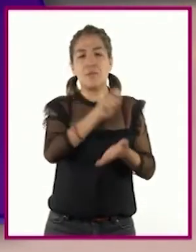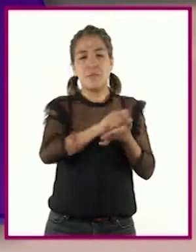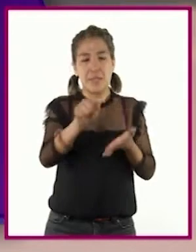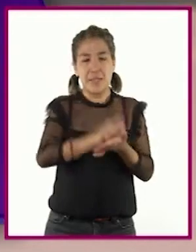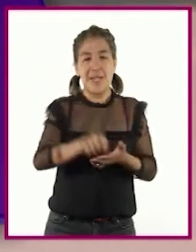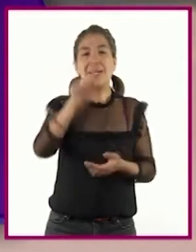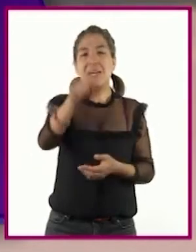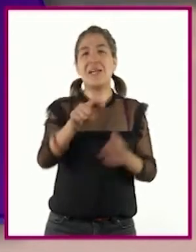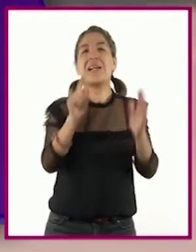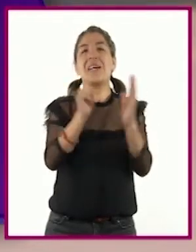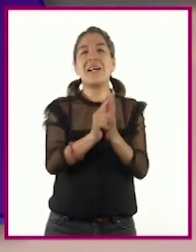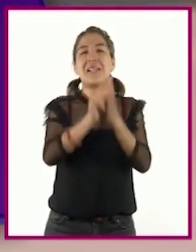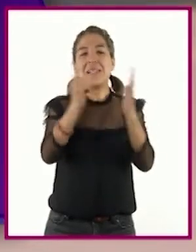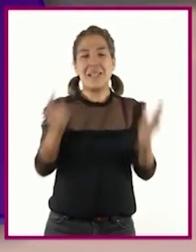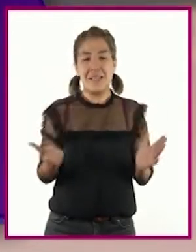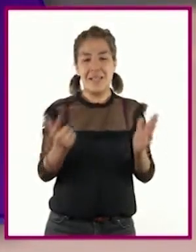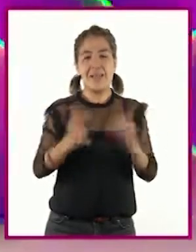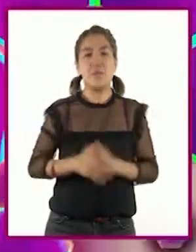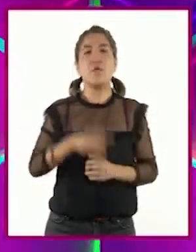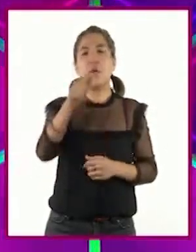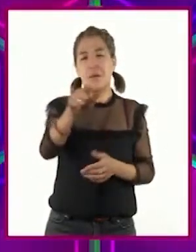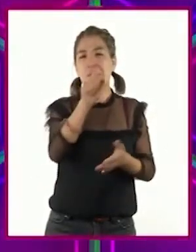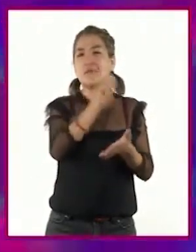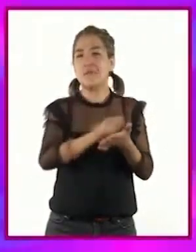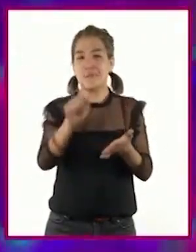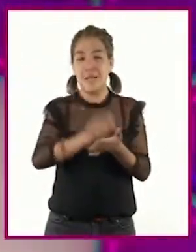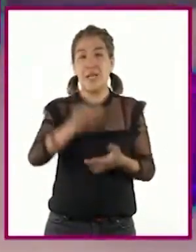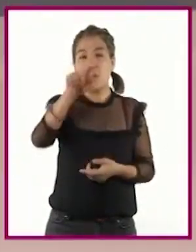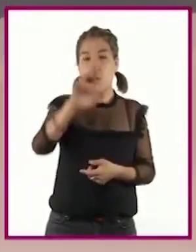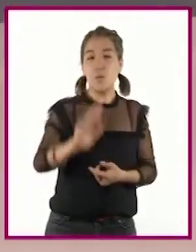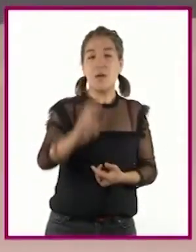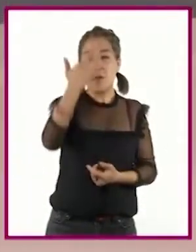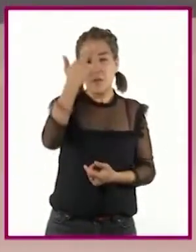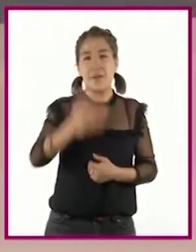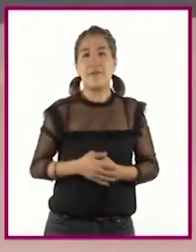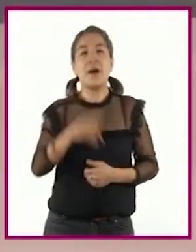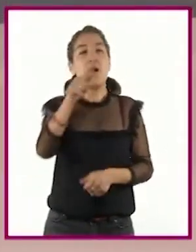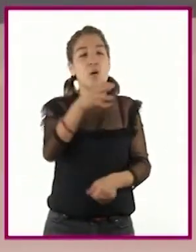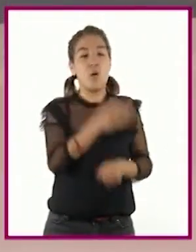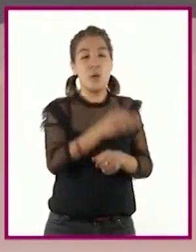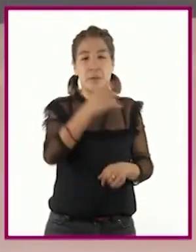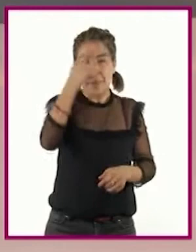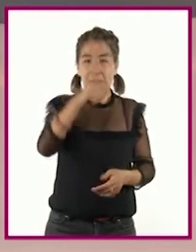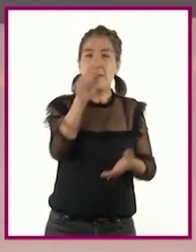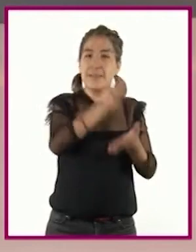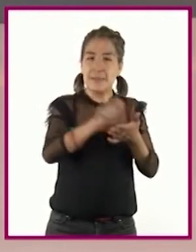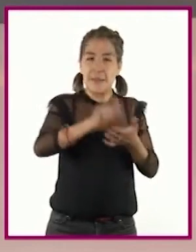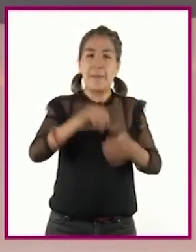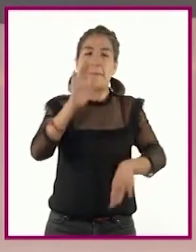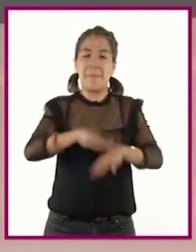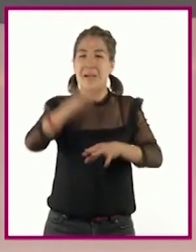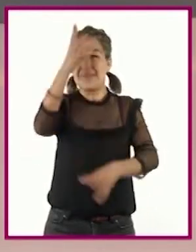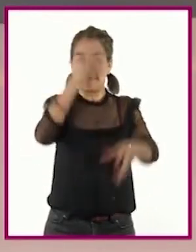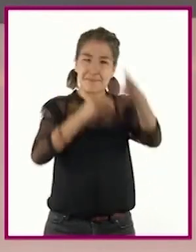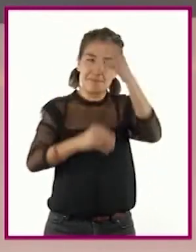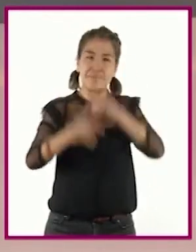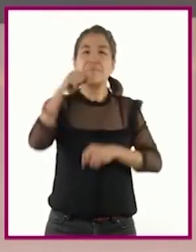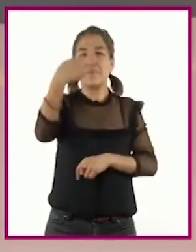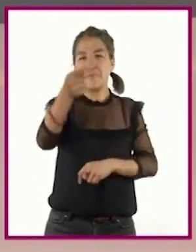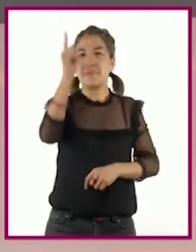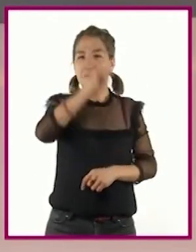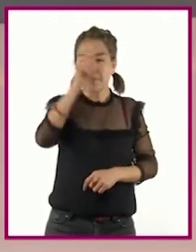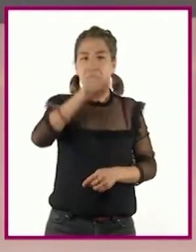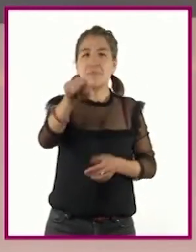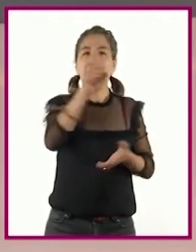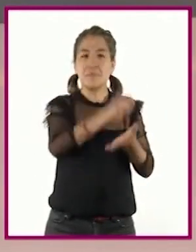También podría ayudarles tener a la mano su libro de texto. Recuerden que todo lo que vean es para reforzar su conocimiento, así que les recomiendo llevar